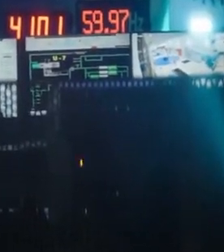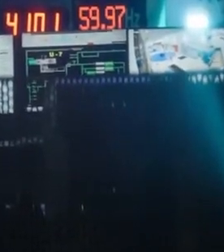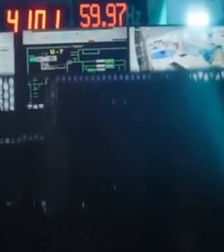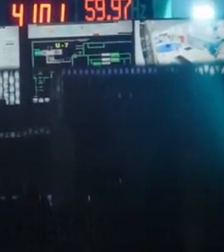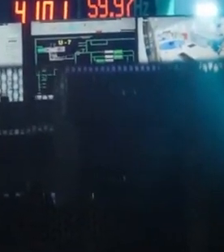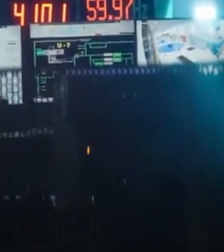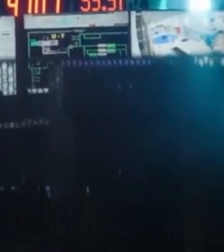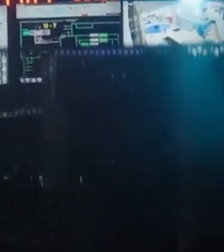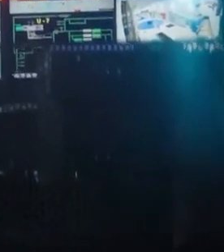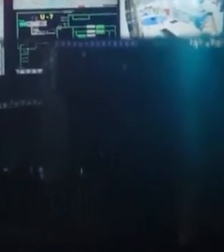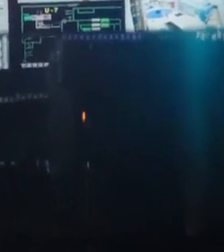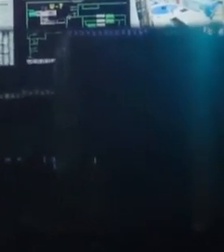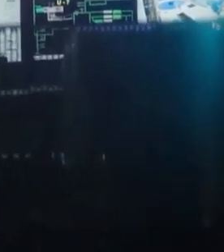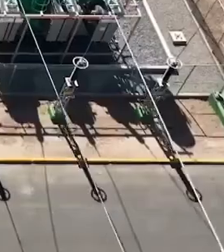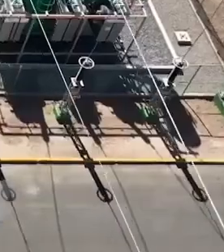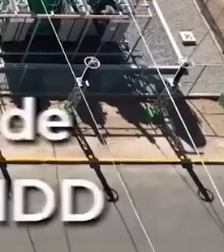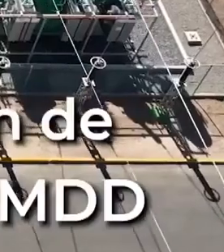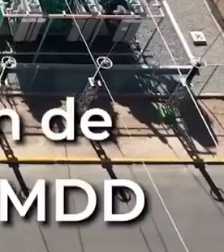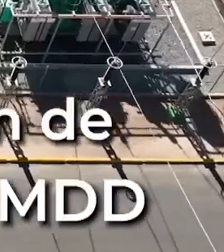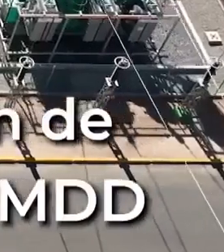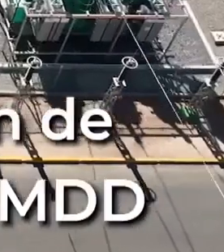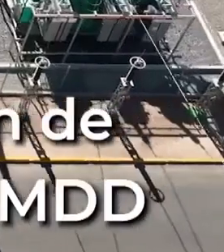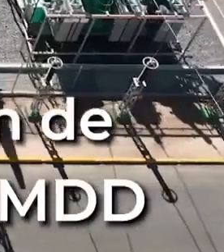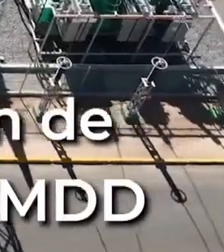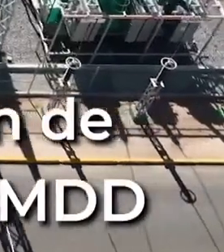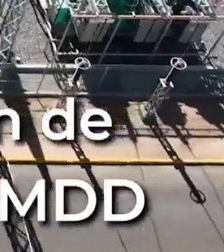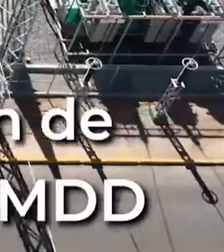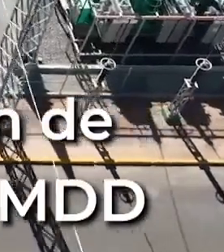su operación. Con una inversión de